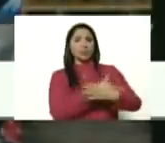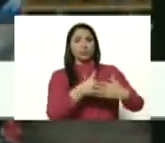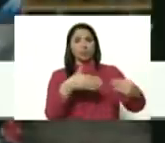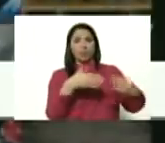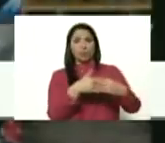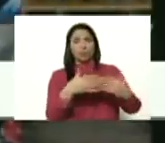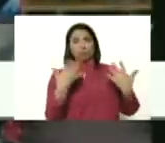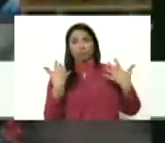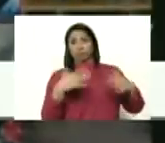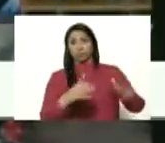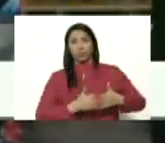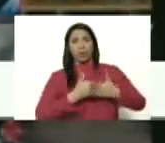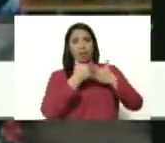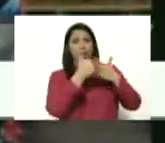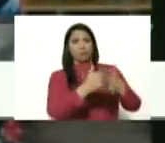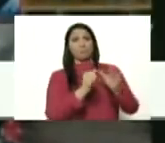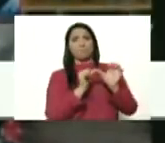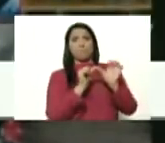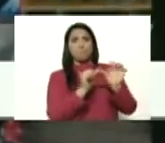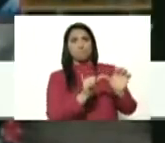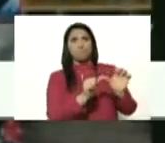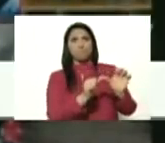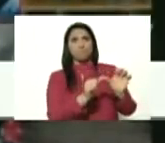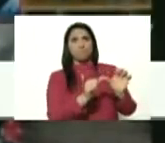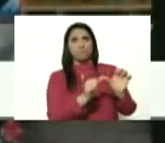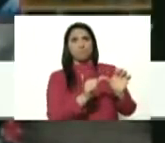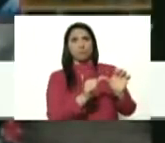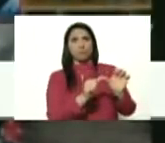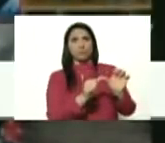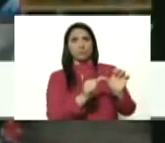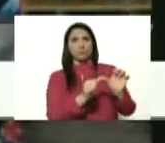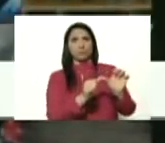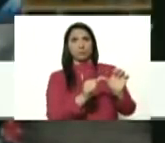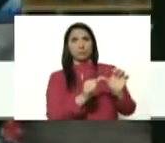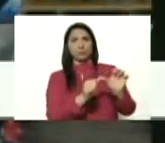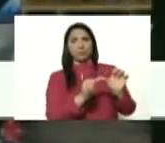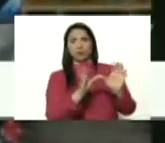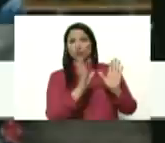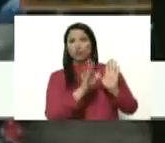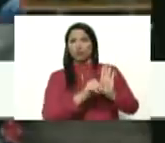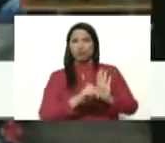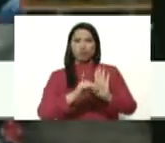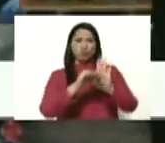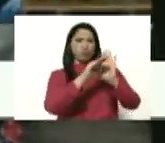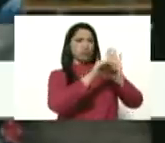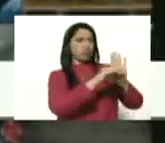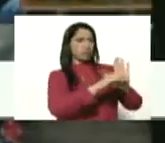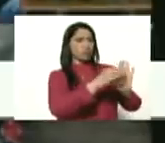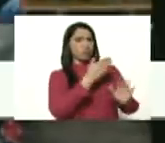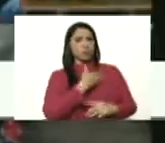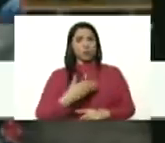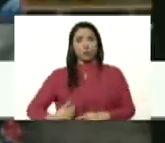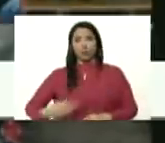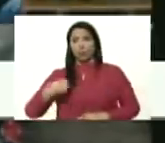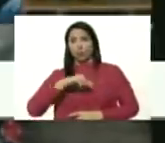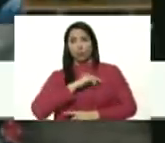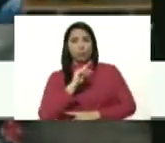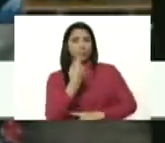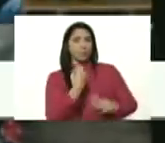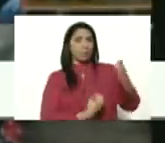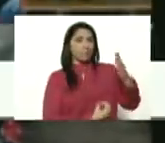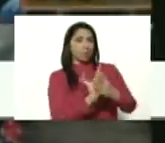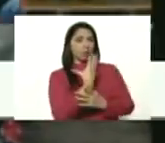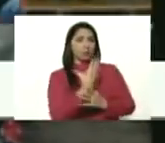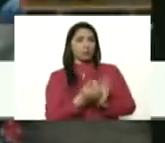ayudas han venido recibiendo y se los han venido robando. Presente nosotros. Hoy, 1 de mayo,